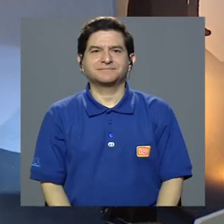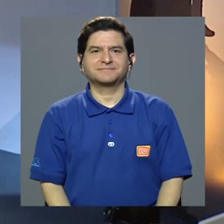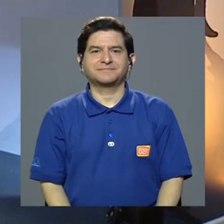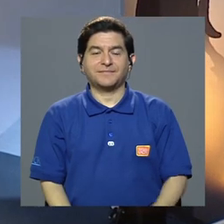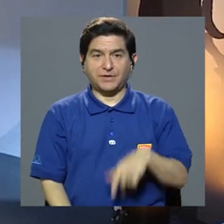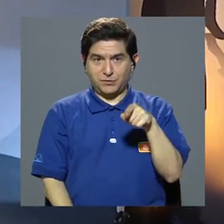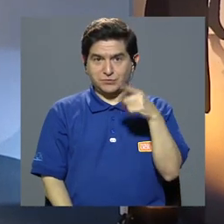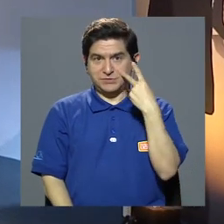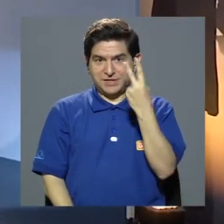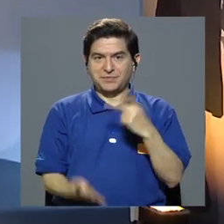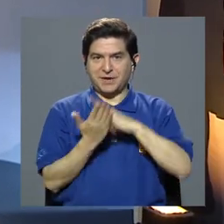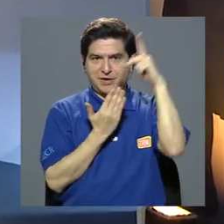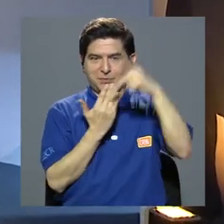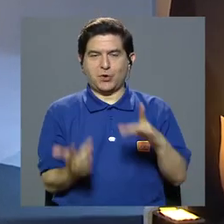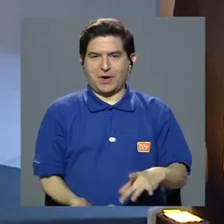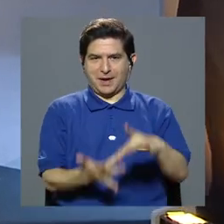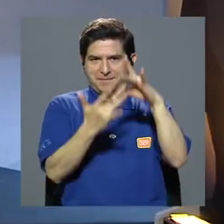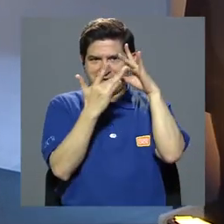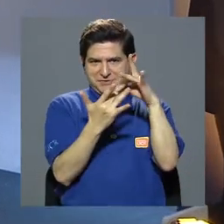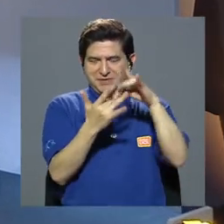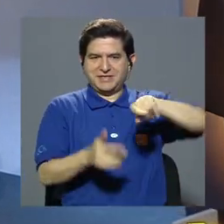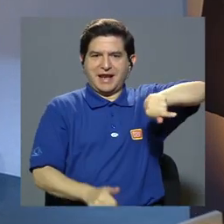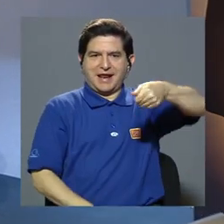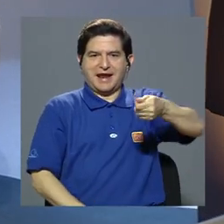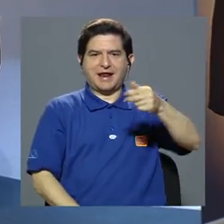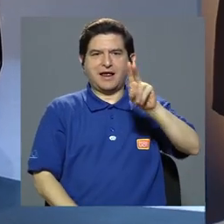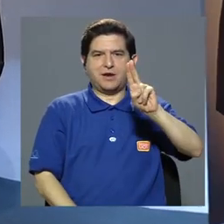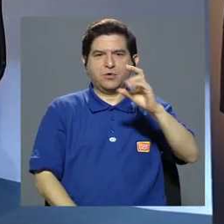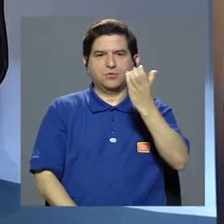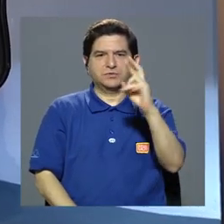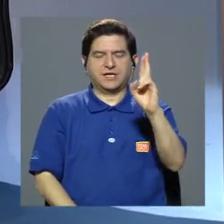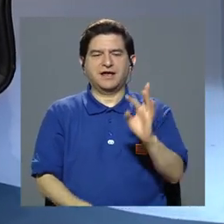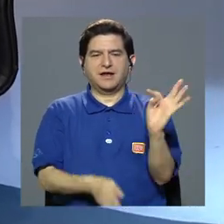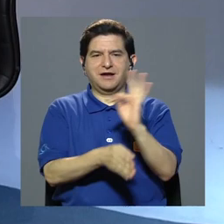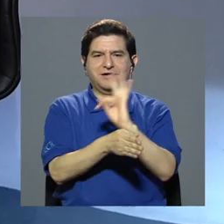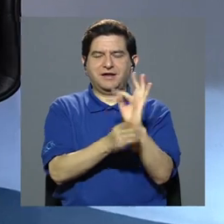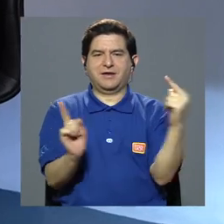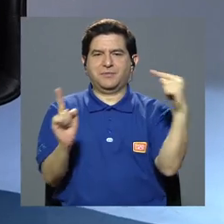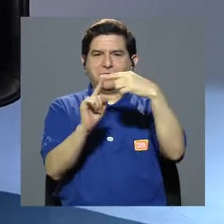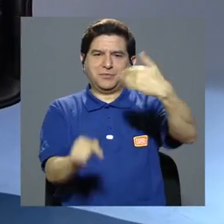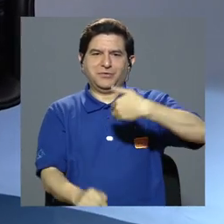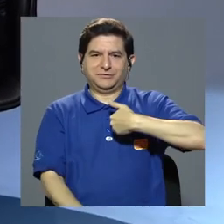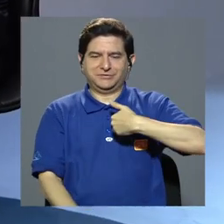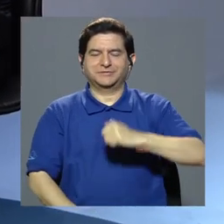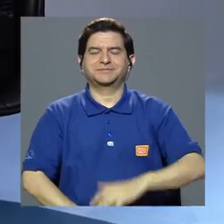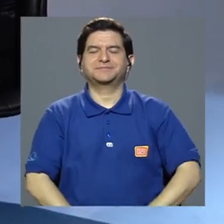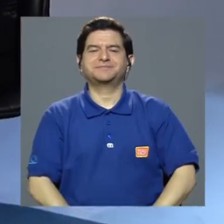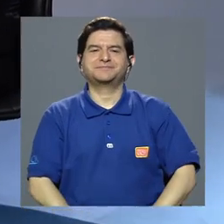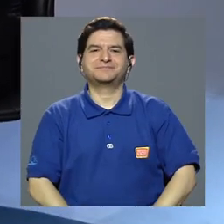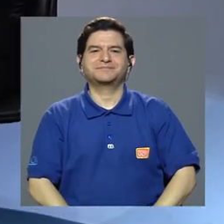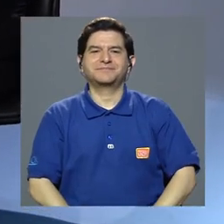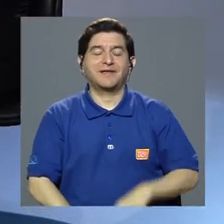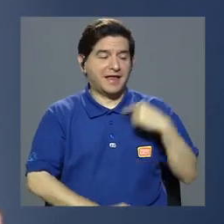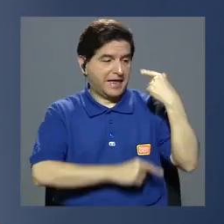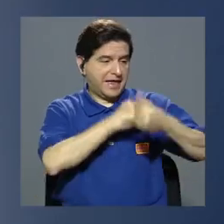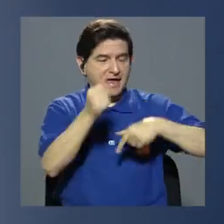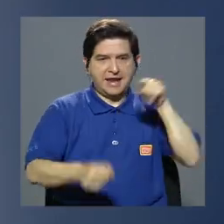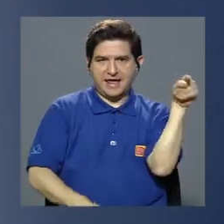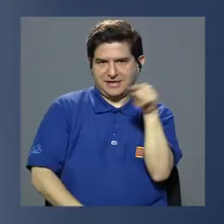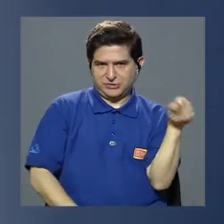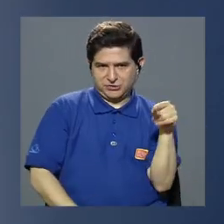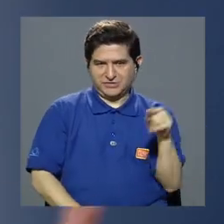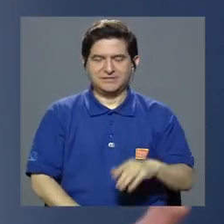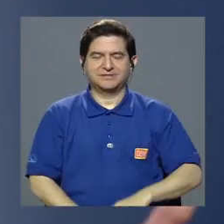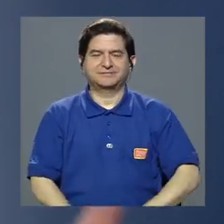se está viendo un programa especial del canal user en donde hacemos televisión con sentido generación